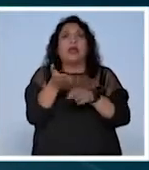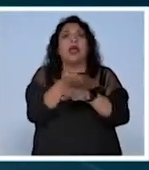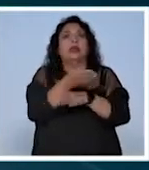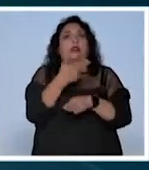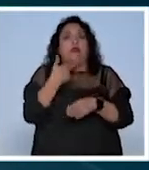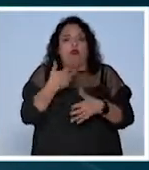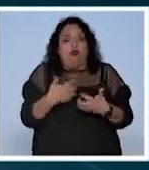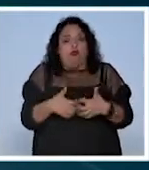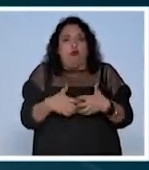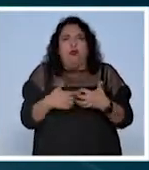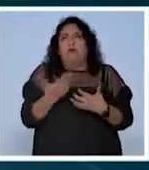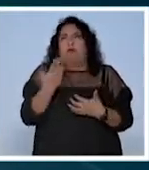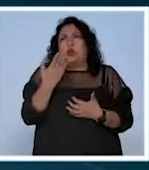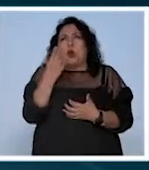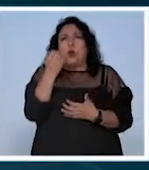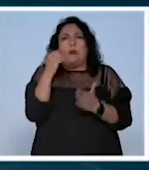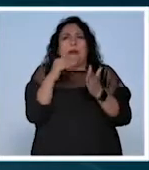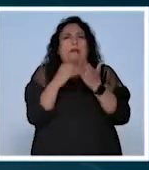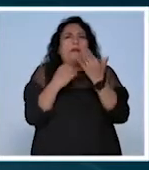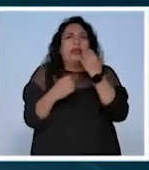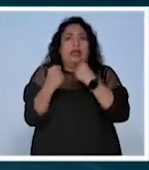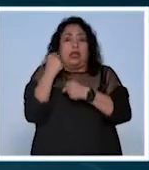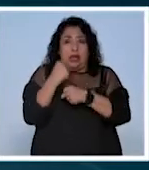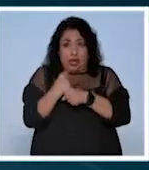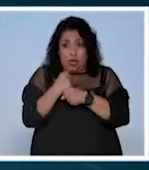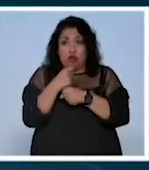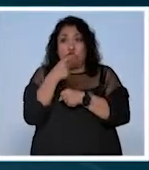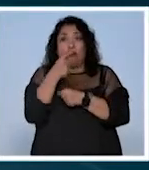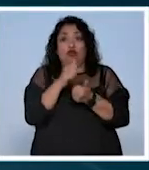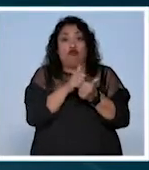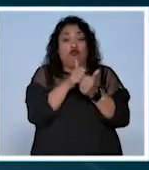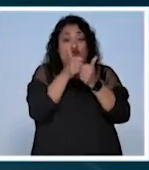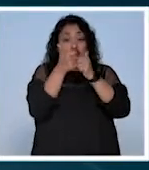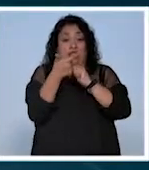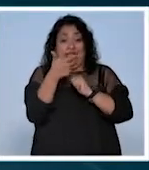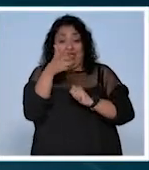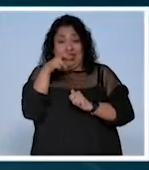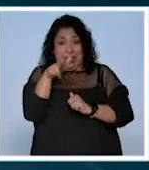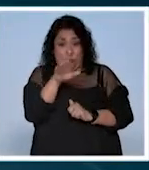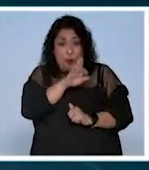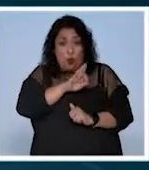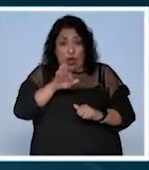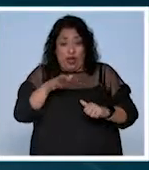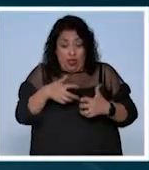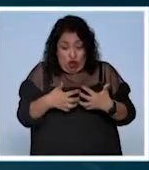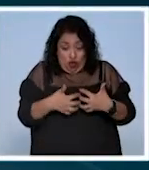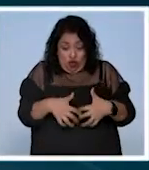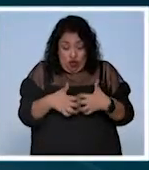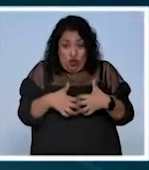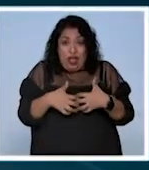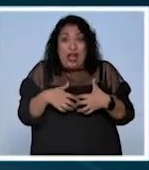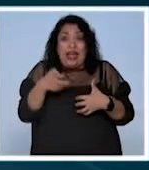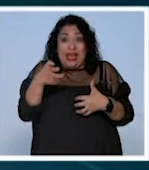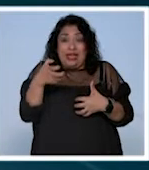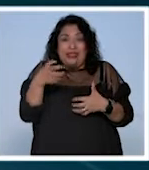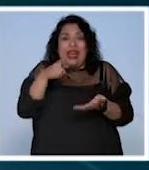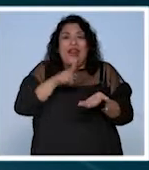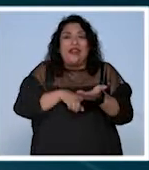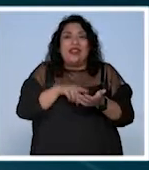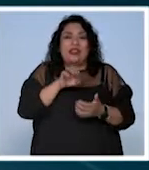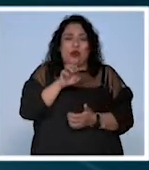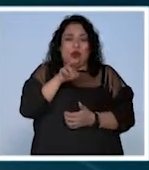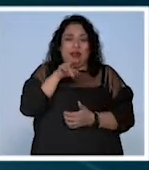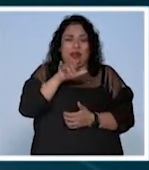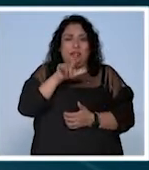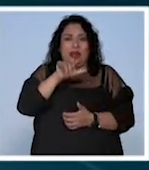digerirla, hace unos 9.000 años. Mientras que la mutación genética que lo permitió y que es la producción de la enzima